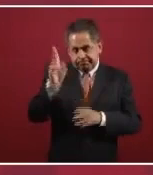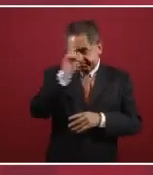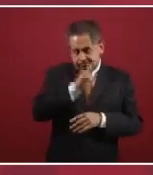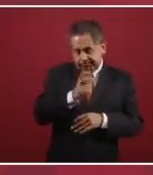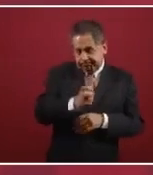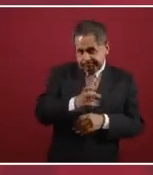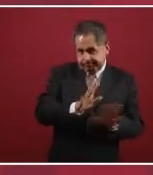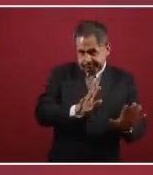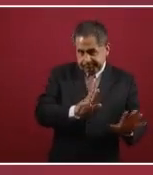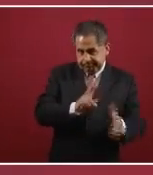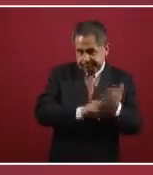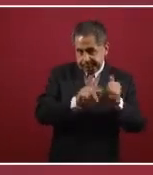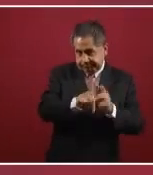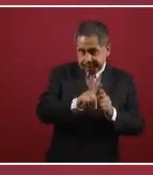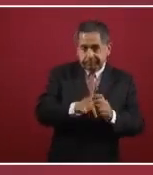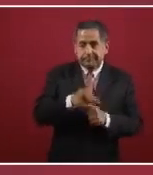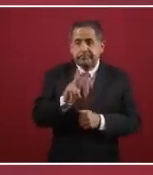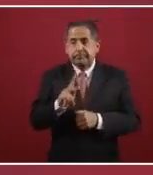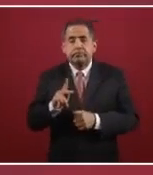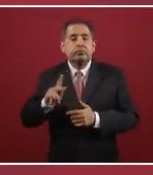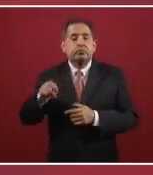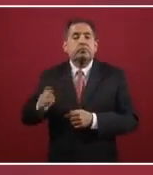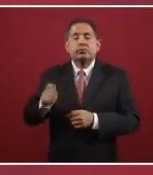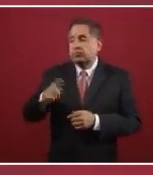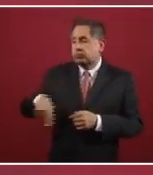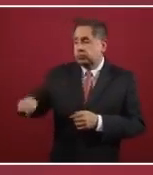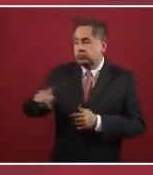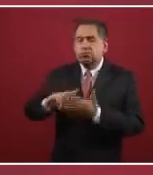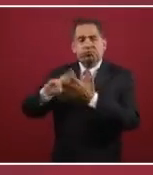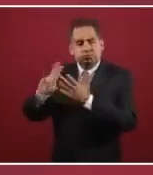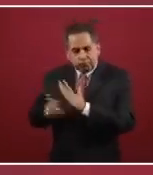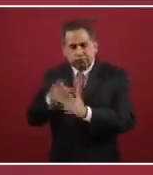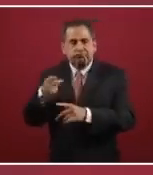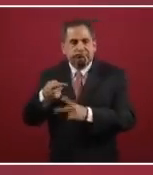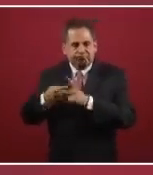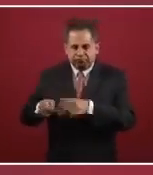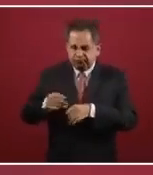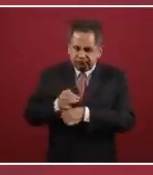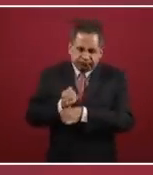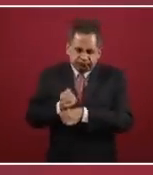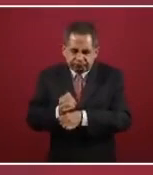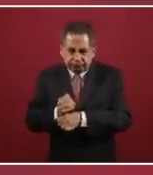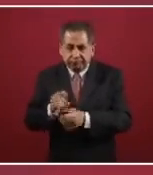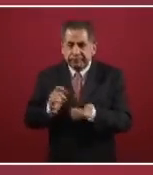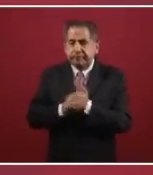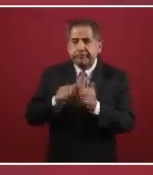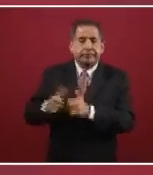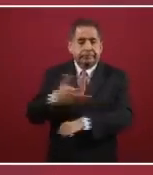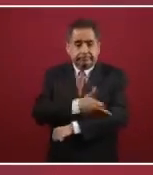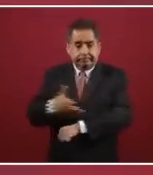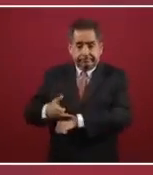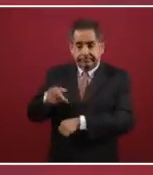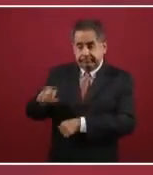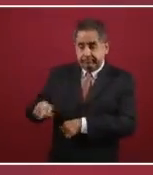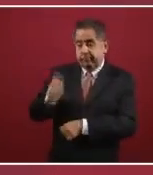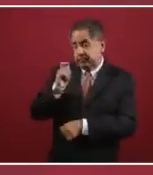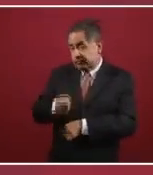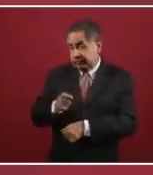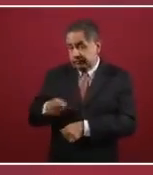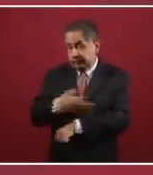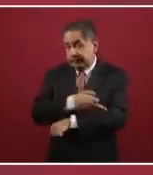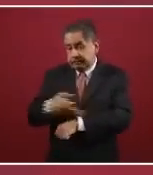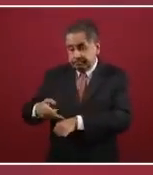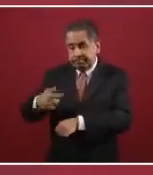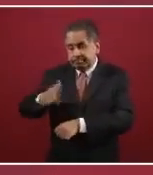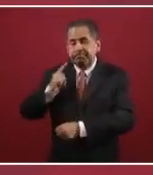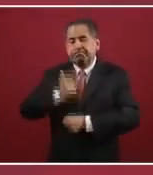pero particularmente a la reactivación de las labores de búsqueda por parte de las familias. Hay que señalarlo, pues, es la búsqueda lo